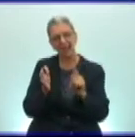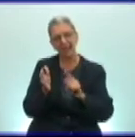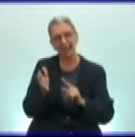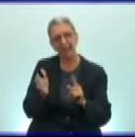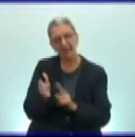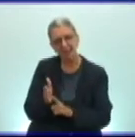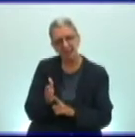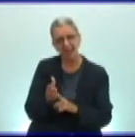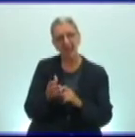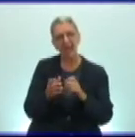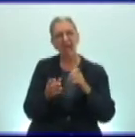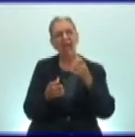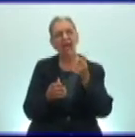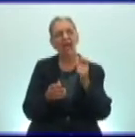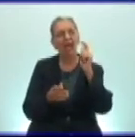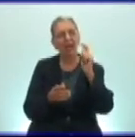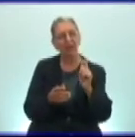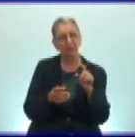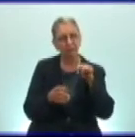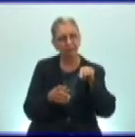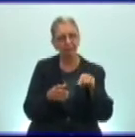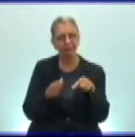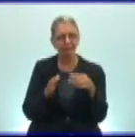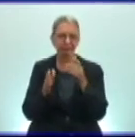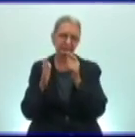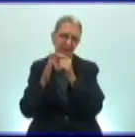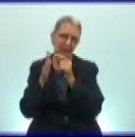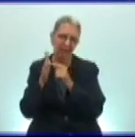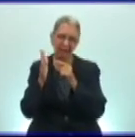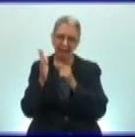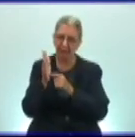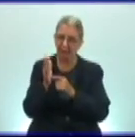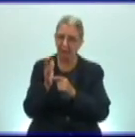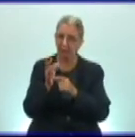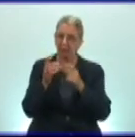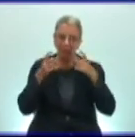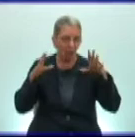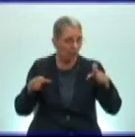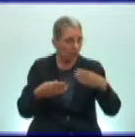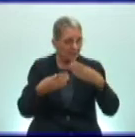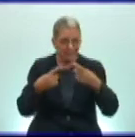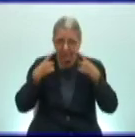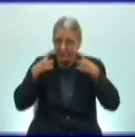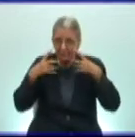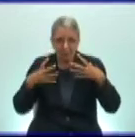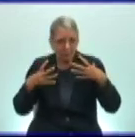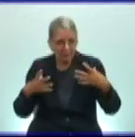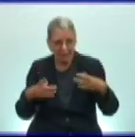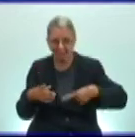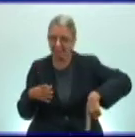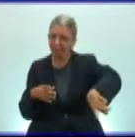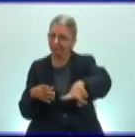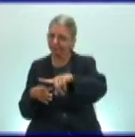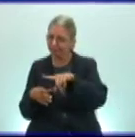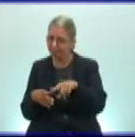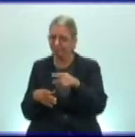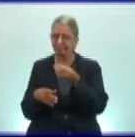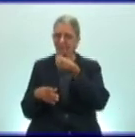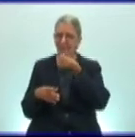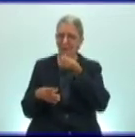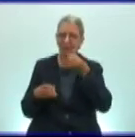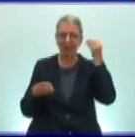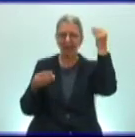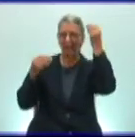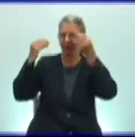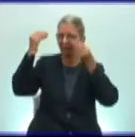átomos de dicho elemento. Esto es una conclusión importantísima que les va a permitir a ustedes, a partir del análisis de la